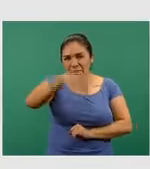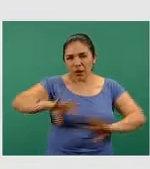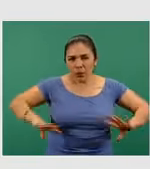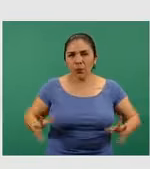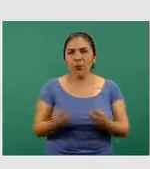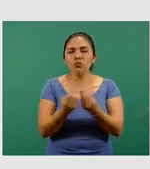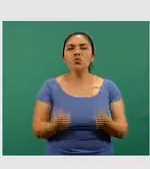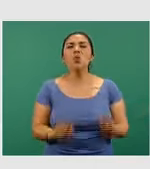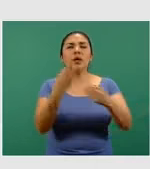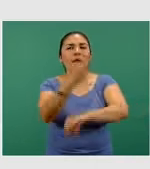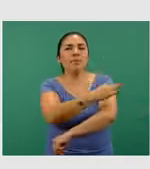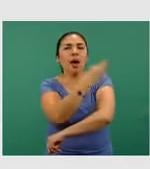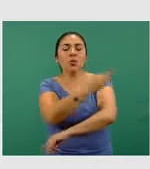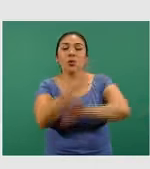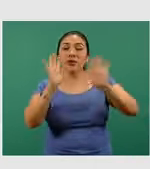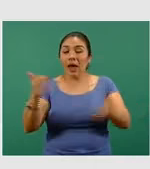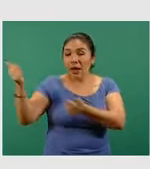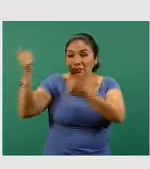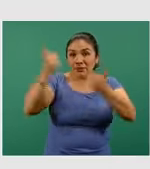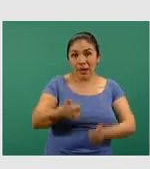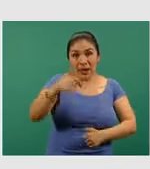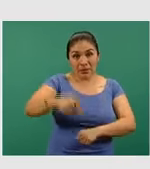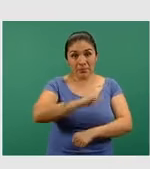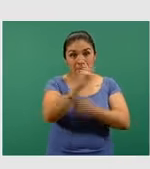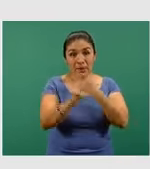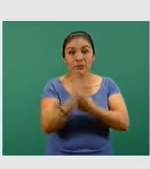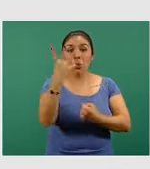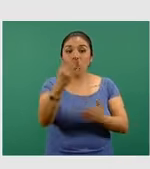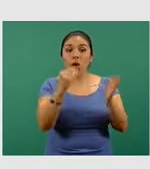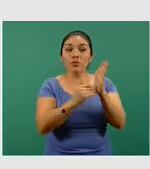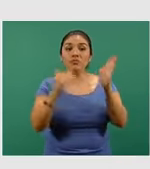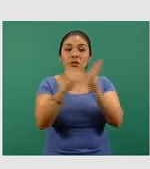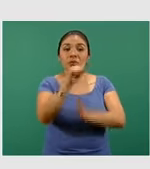dosis que hasta el momento han llegado al país, estas